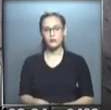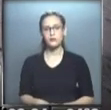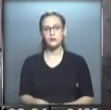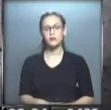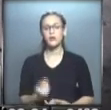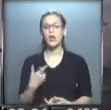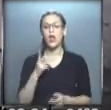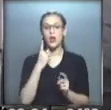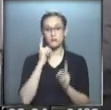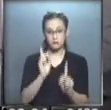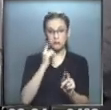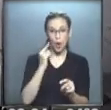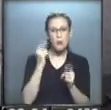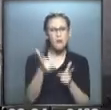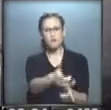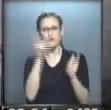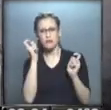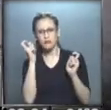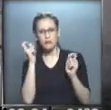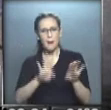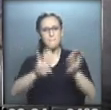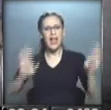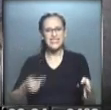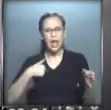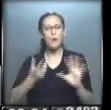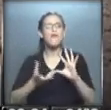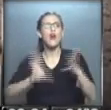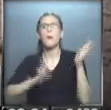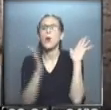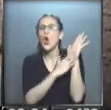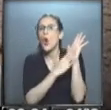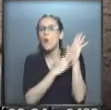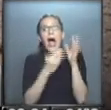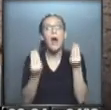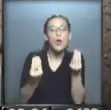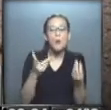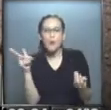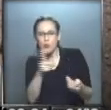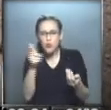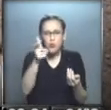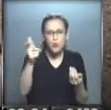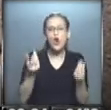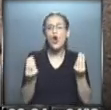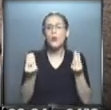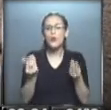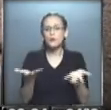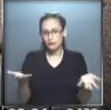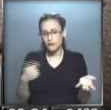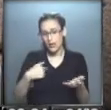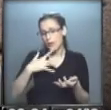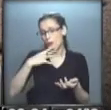el proyectil con fuerza sobre una mesa con el pretexto de probar el recorrido de la bala antes de impactar en el abdomen de la